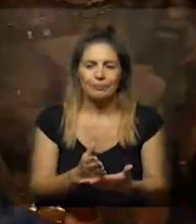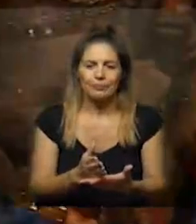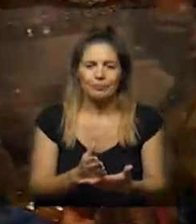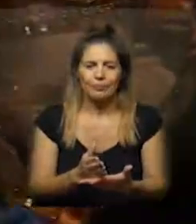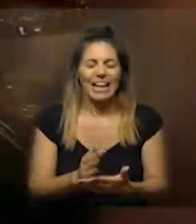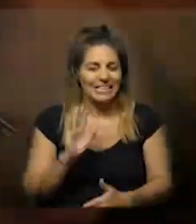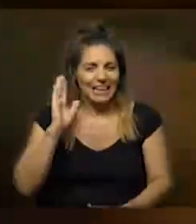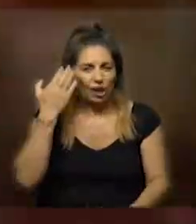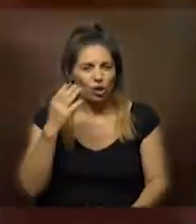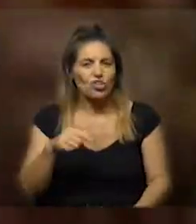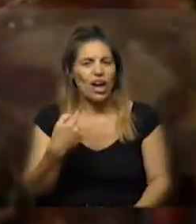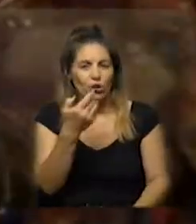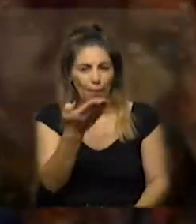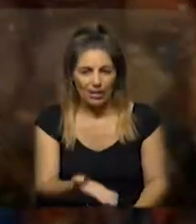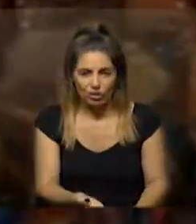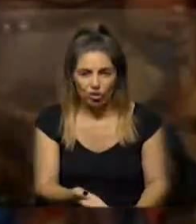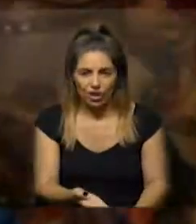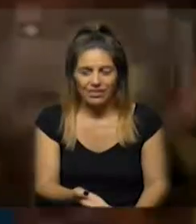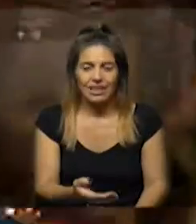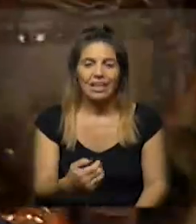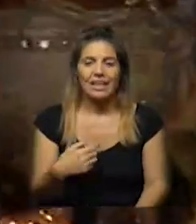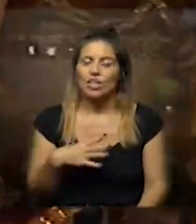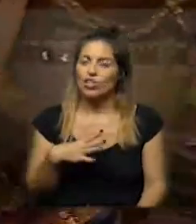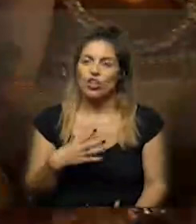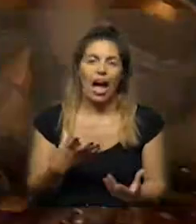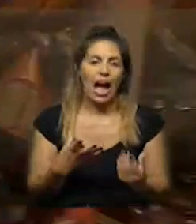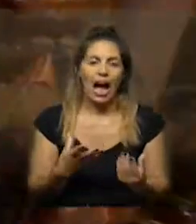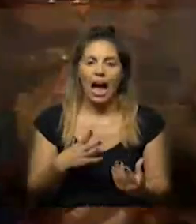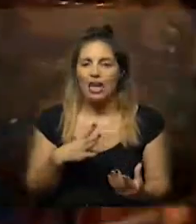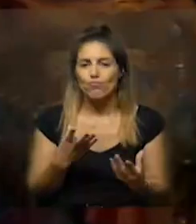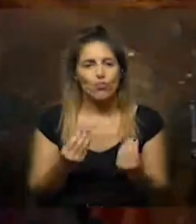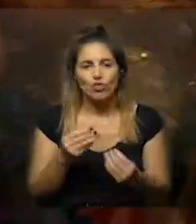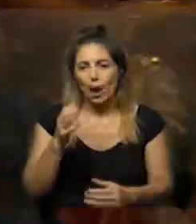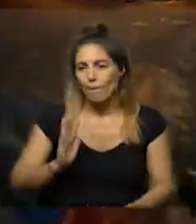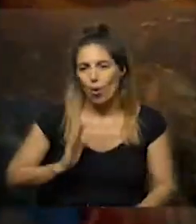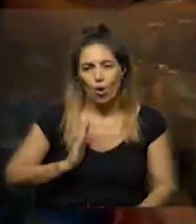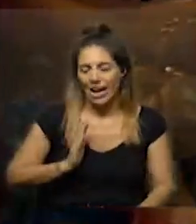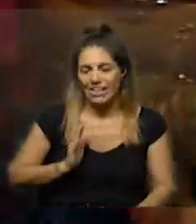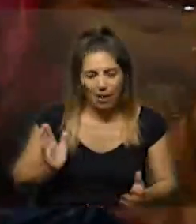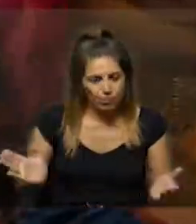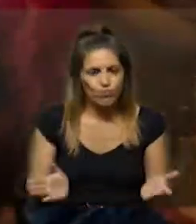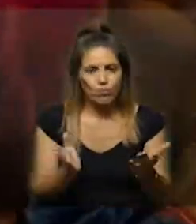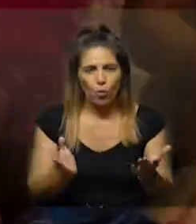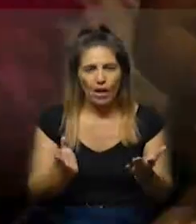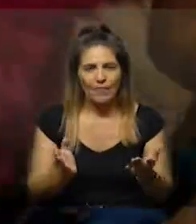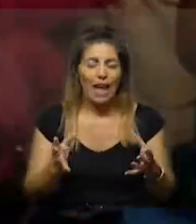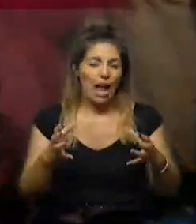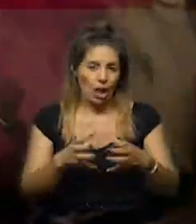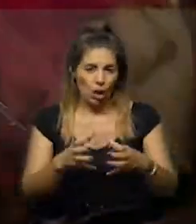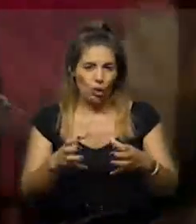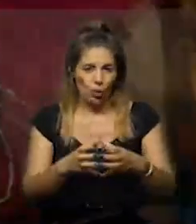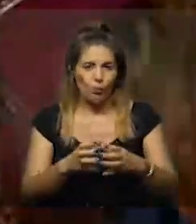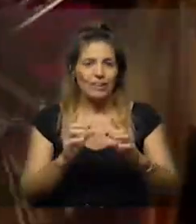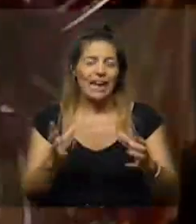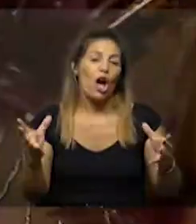se reconocen a otras personas y tenemos muchísimas mujeres que empujan y empujan muchísimo a la comparsa y a